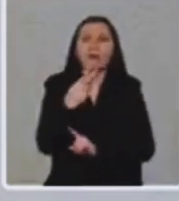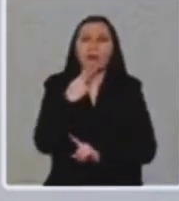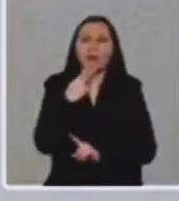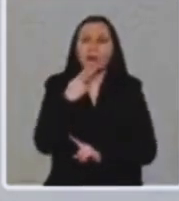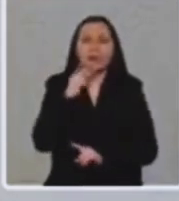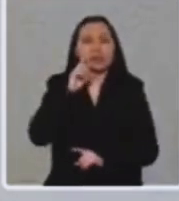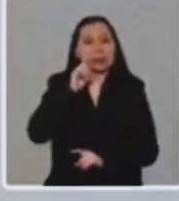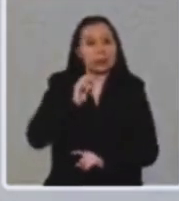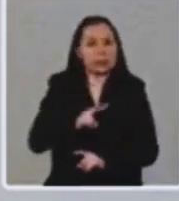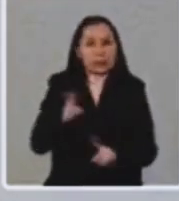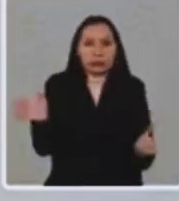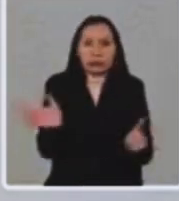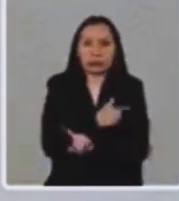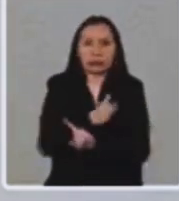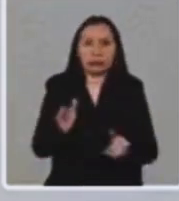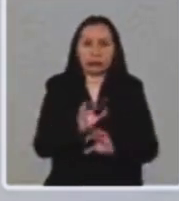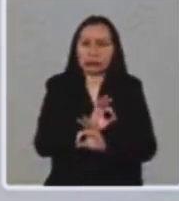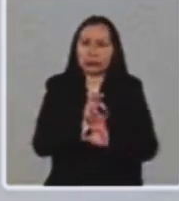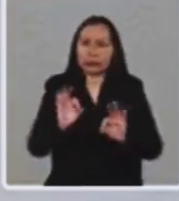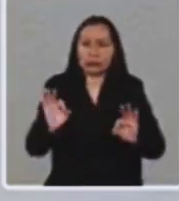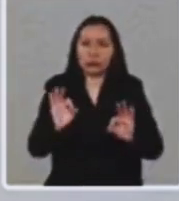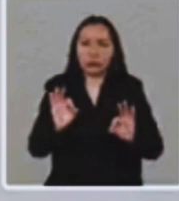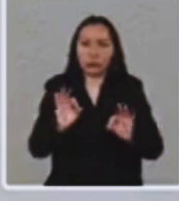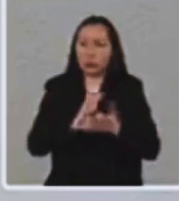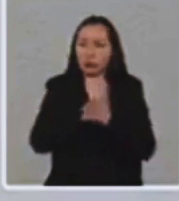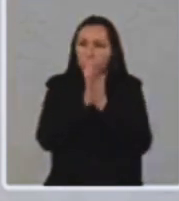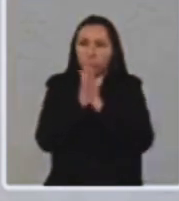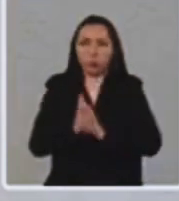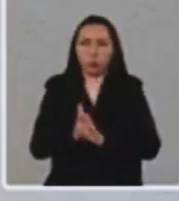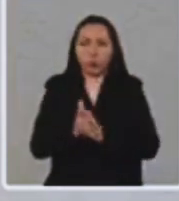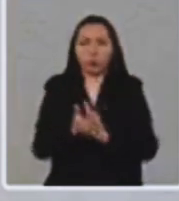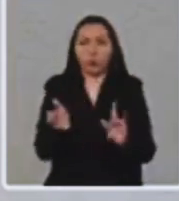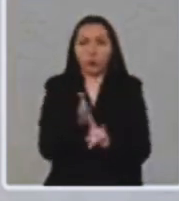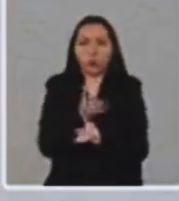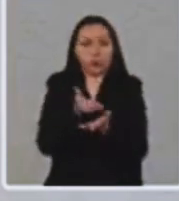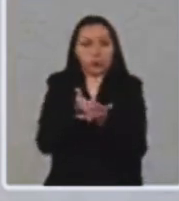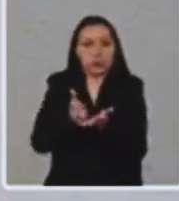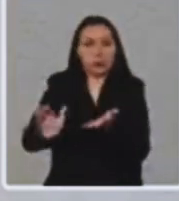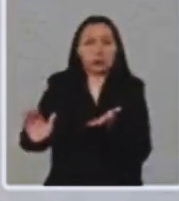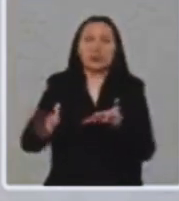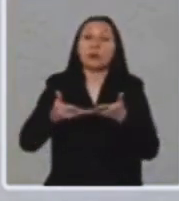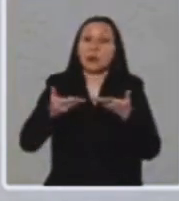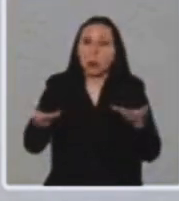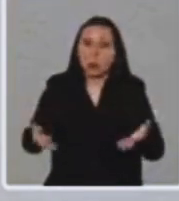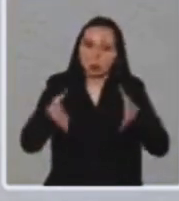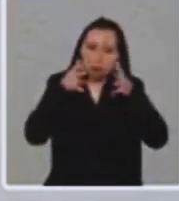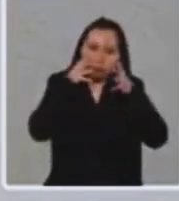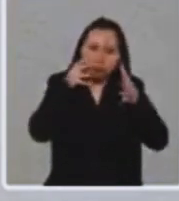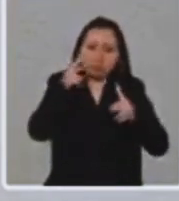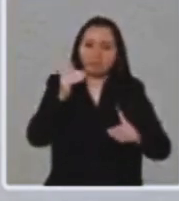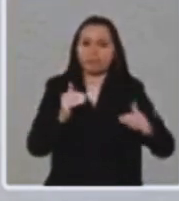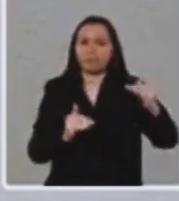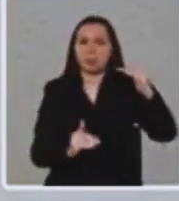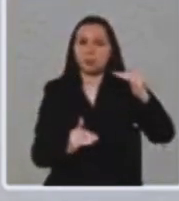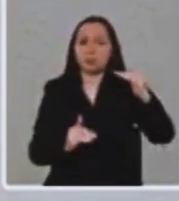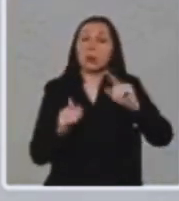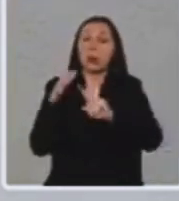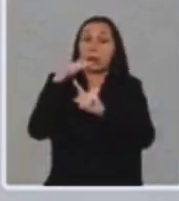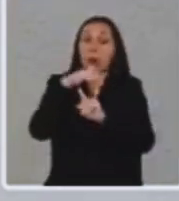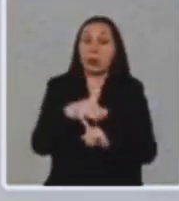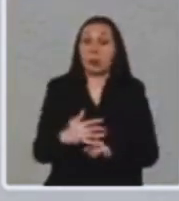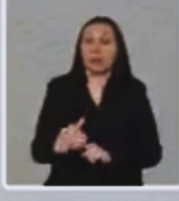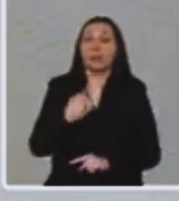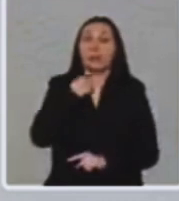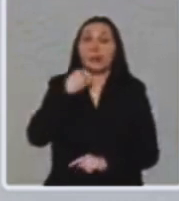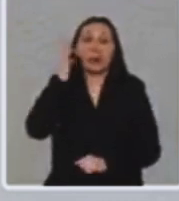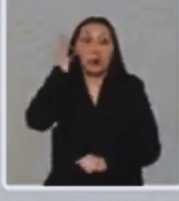vida libre de violencia en todas sus formas. Y por eso Estamos abordando la desigualdad y la discriminación que